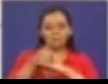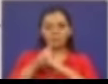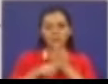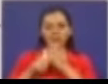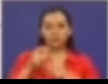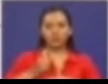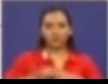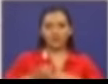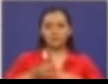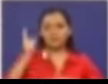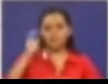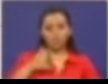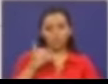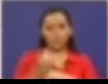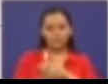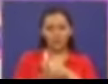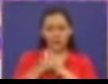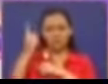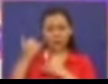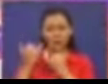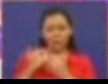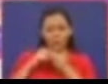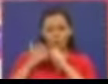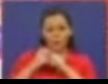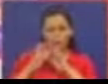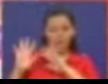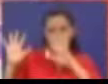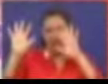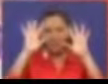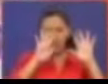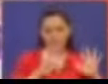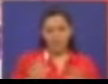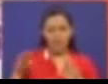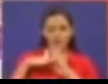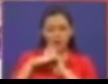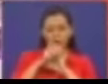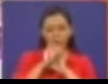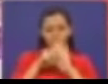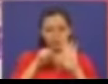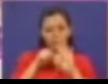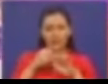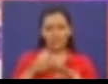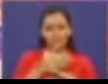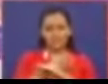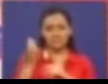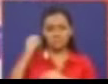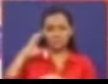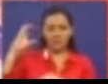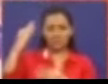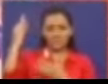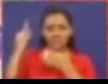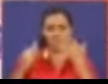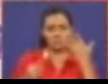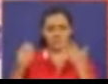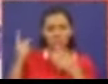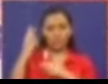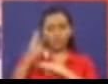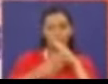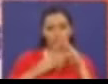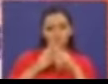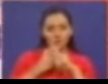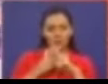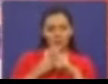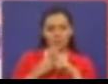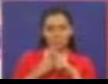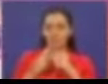que está en una gran lucha por defender a su pueblo, para que no masacren a su pueblo en el altar del capital financiero mundial